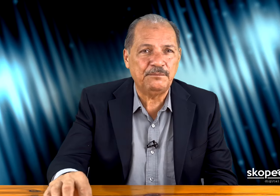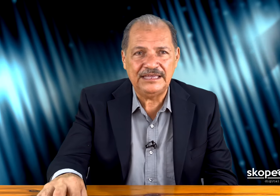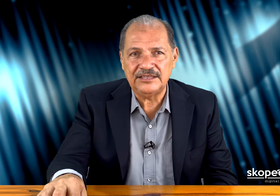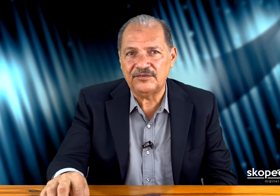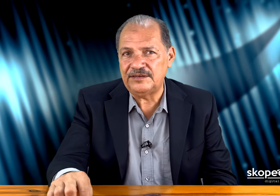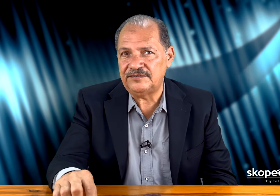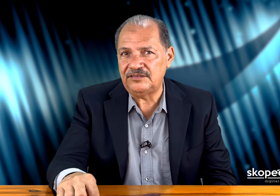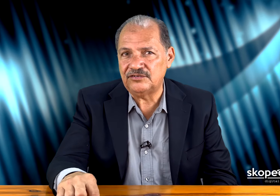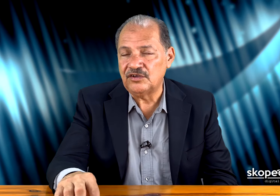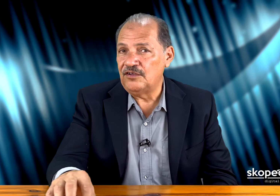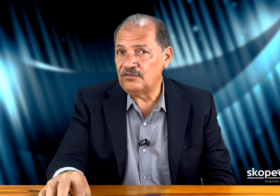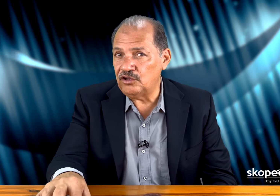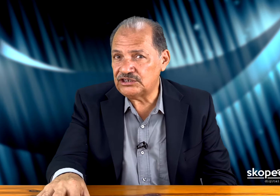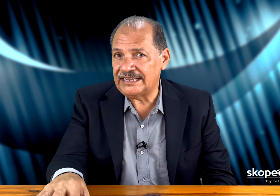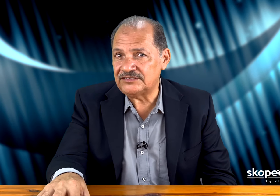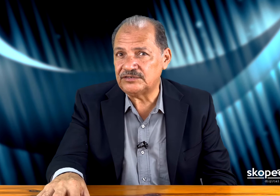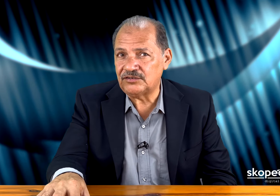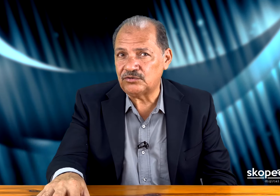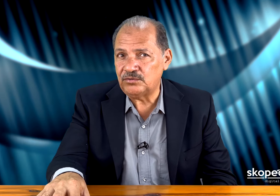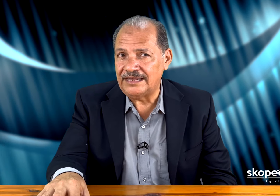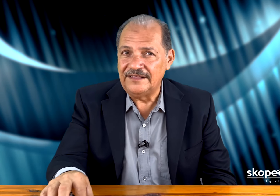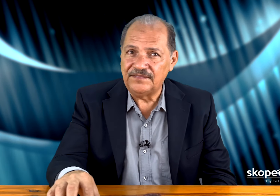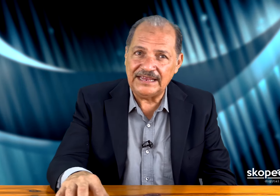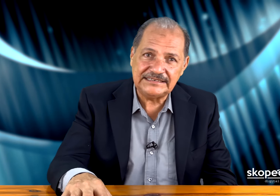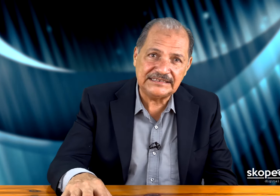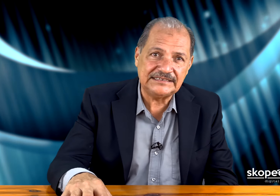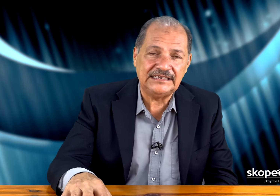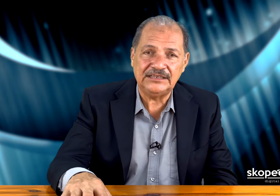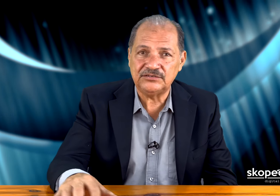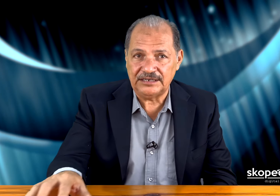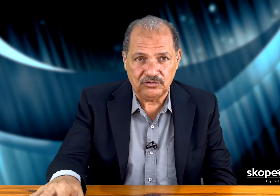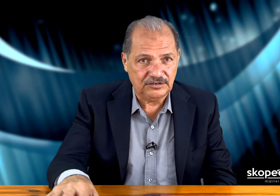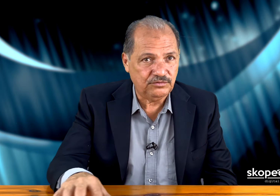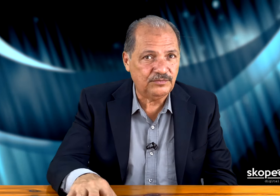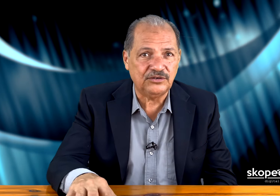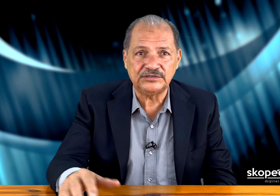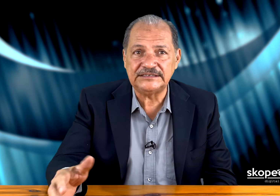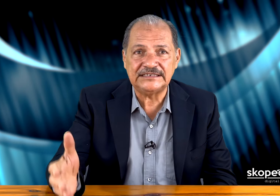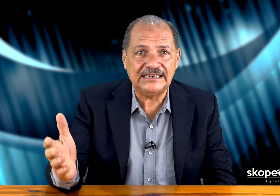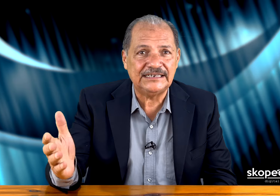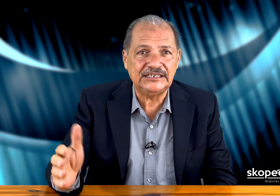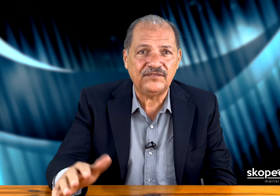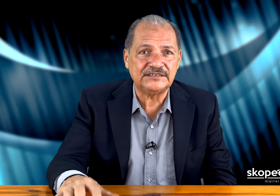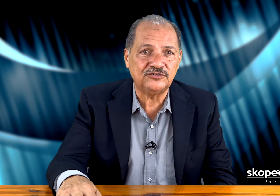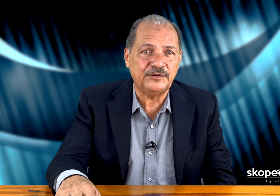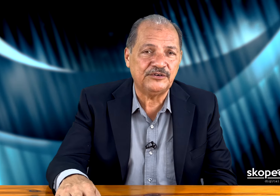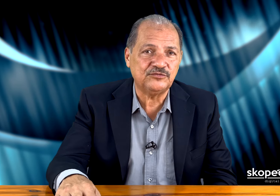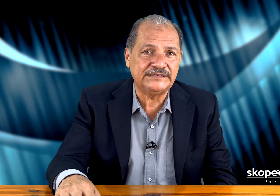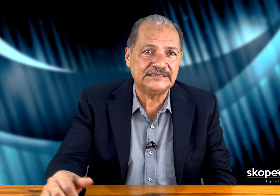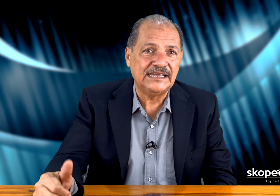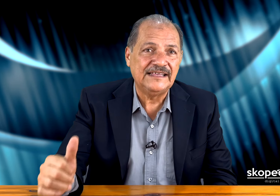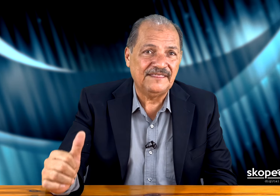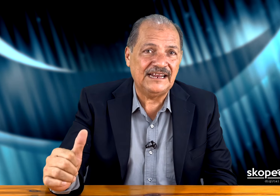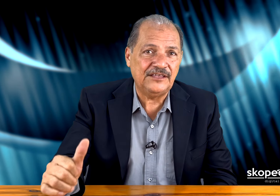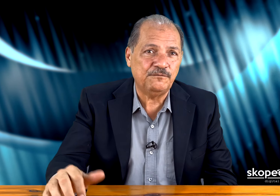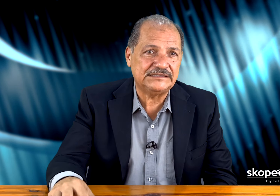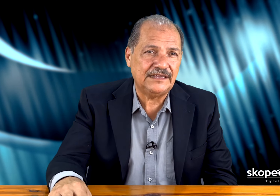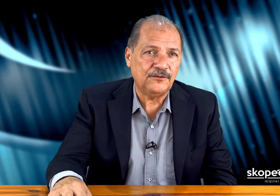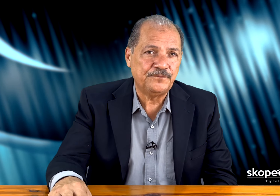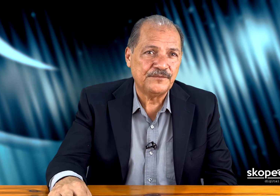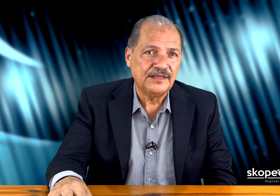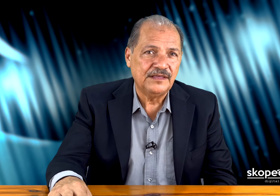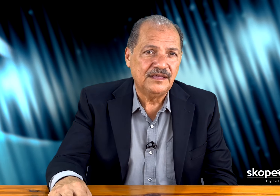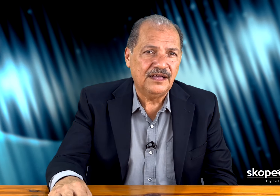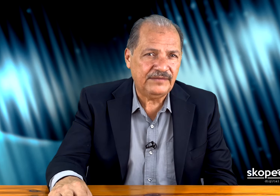mortales, 20 feminicidios, 12 casos de tortura, 3 asesinatos de actores públicos. Esas eran las cifras de los primeros meses del año